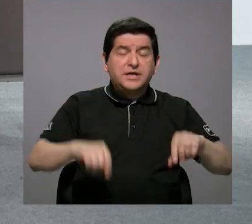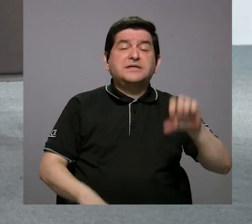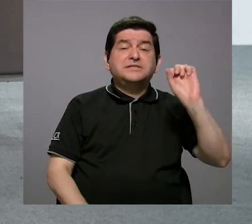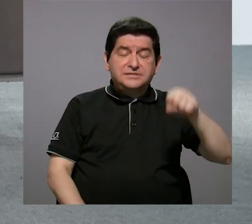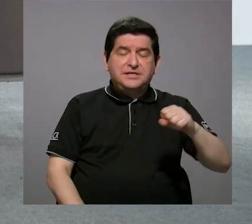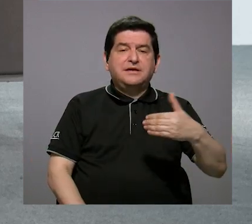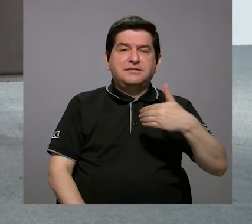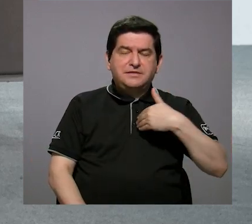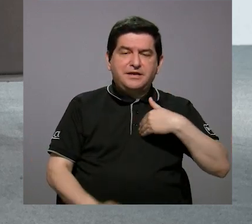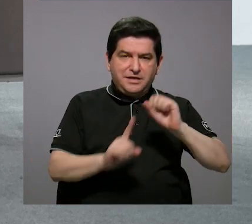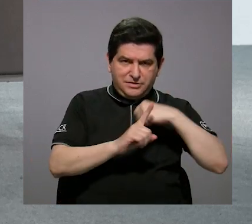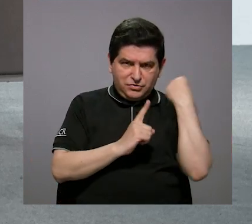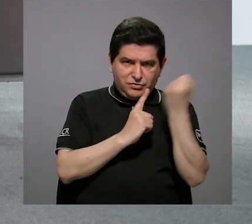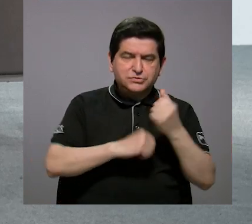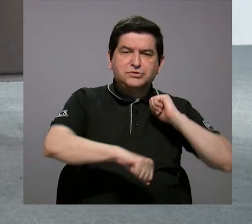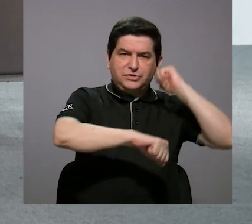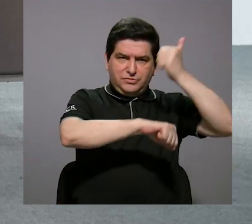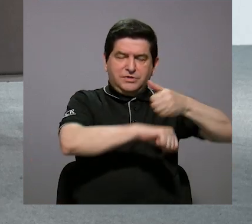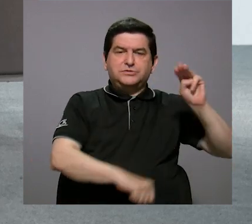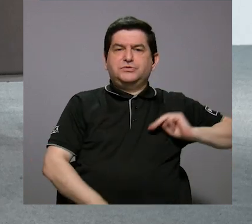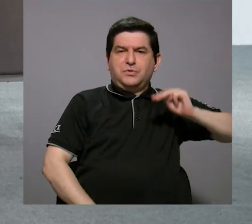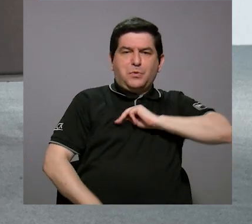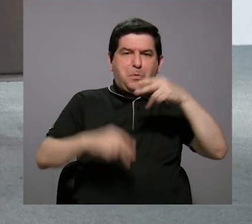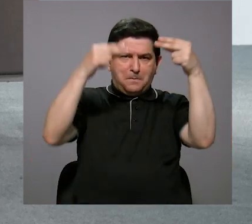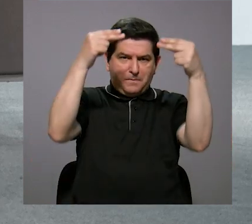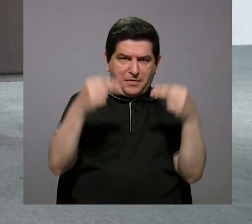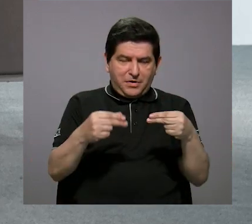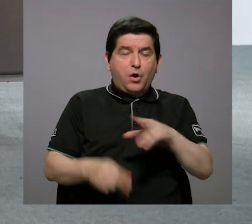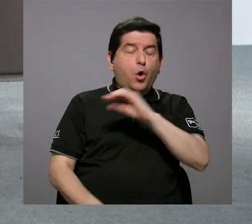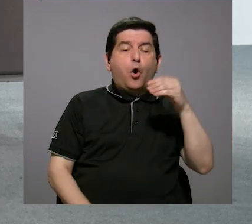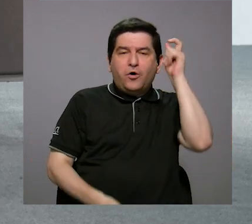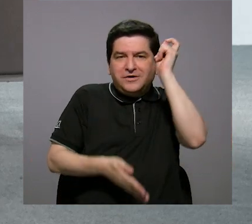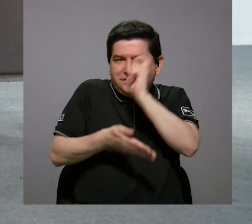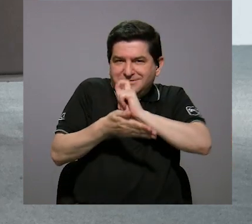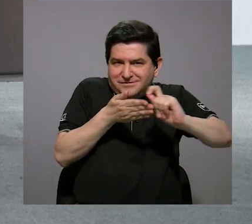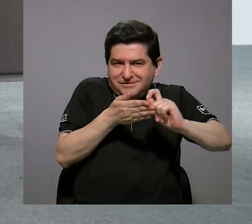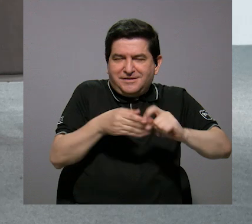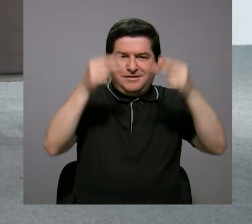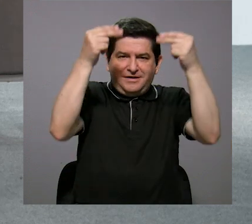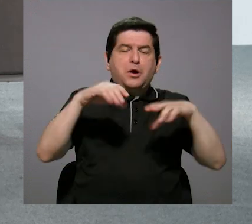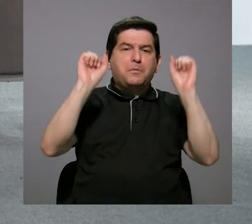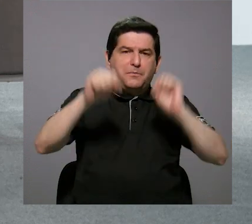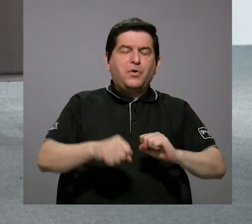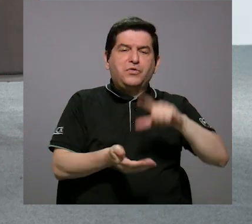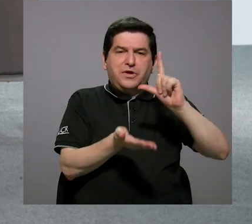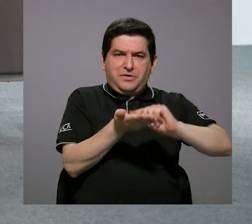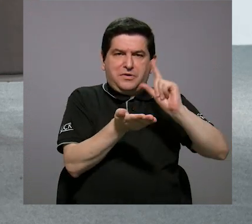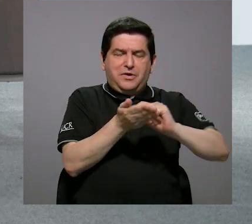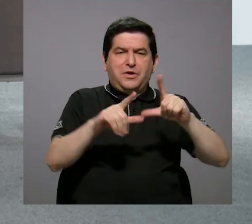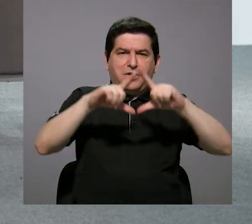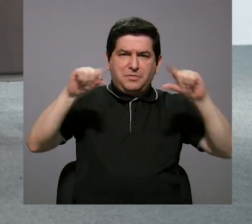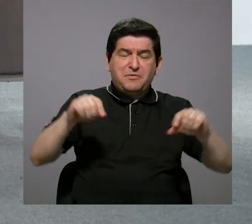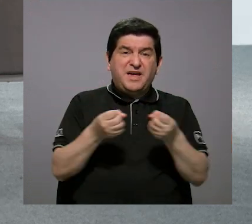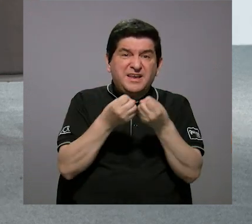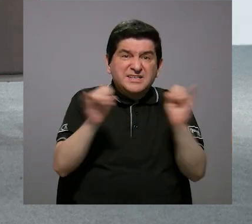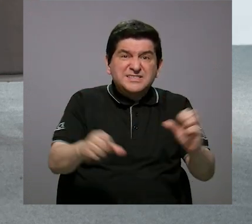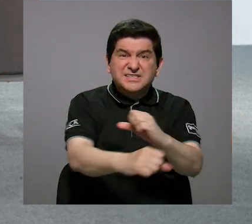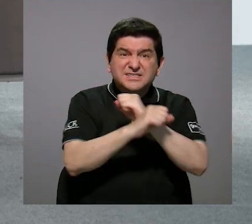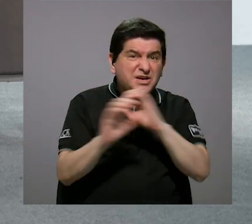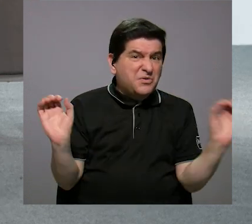que tuviera, digamos, ciertas condiciones que establecía el Ministerio de Hacienda o la Secretaría de Hacienda, pues podía emitir billetes. Sin ningún tipo de